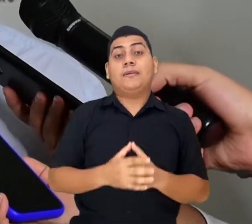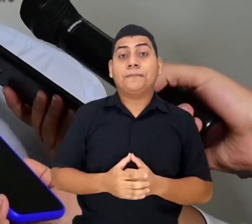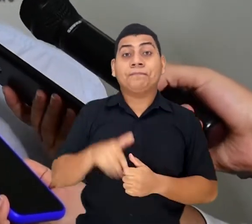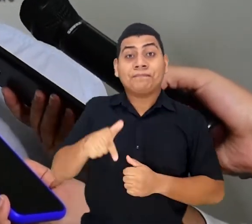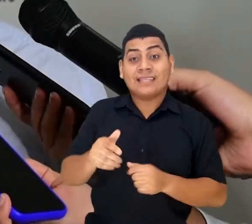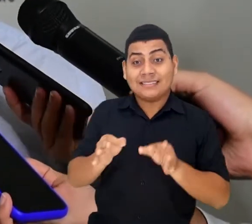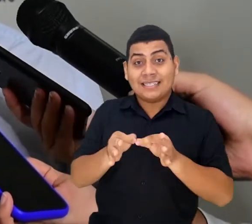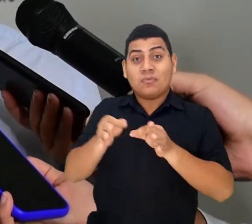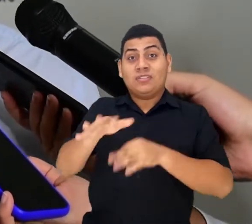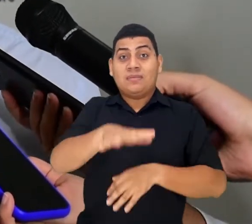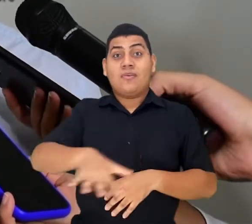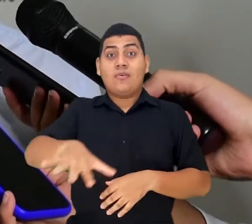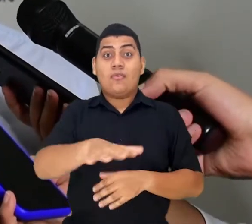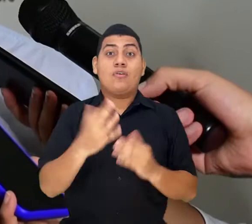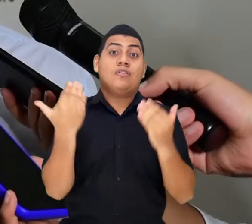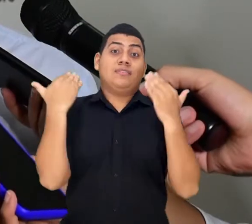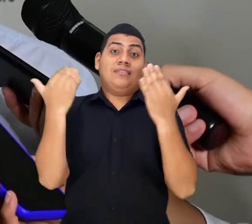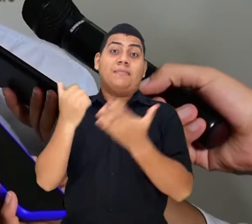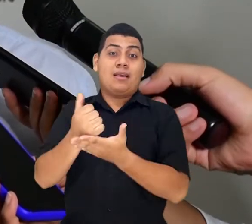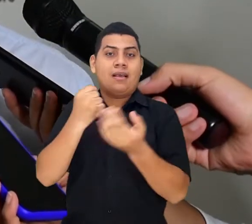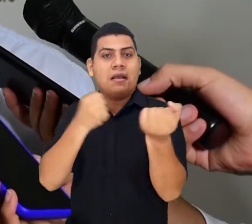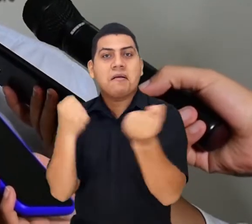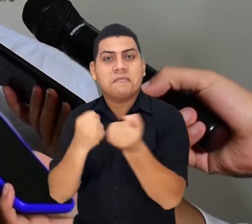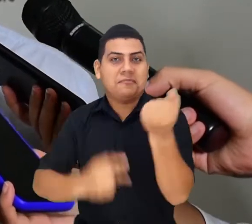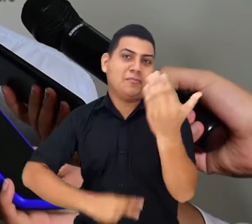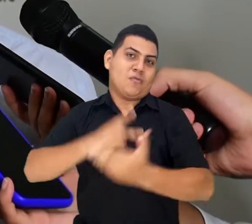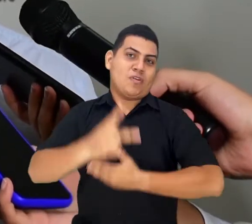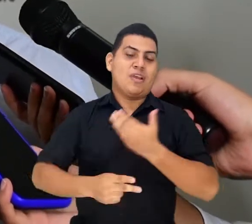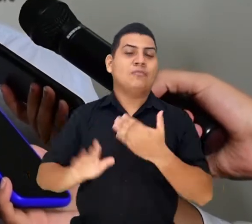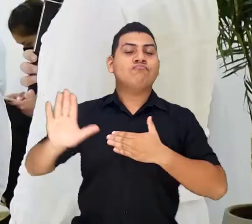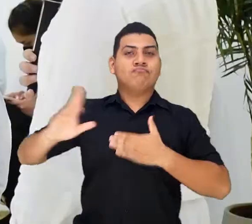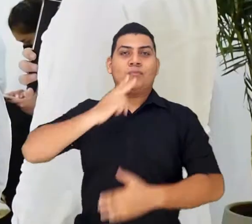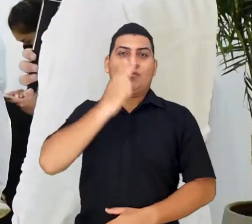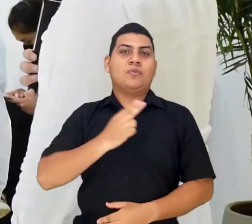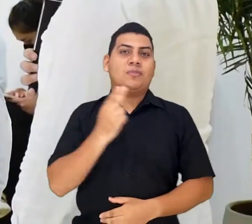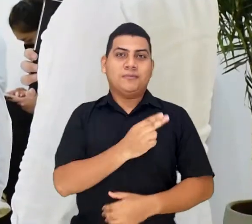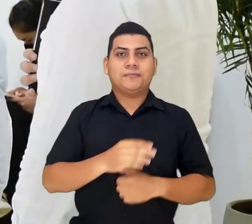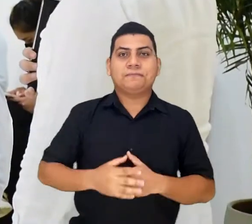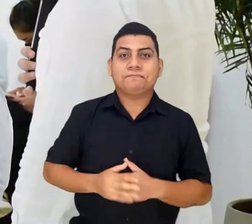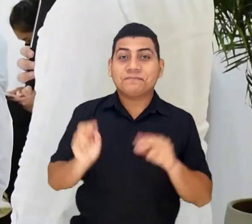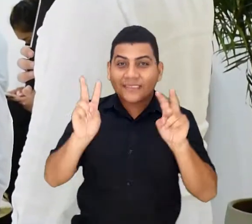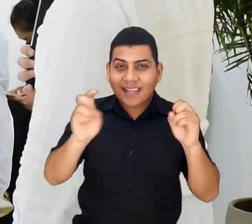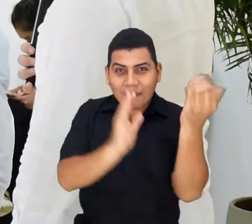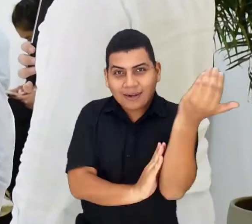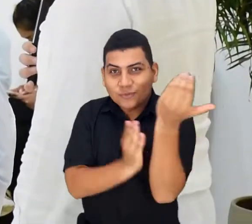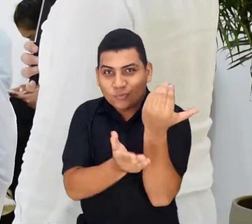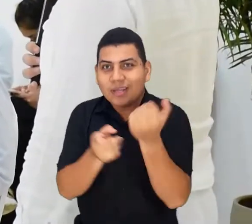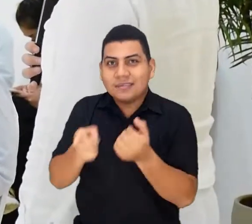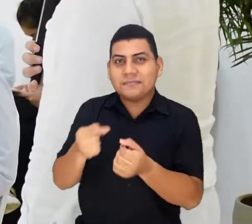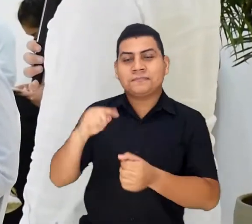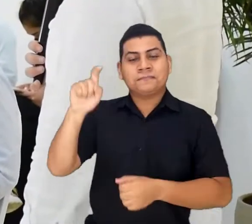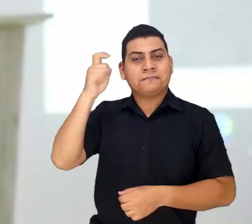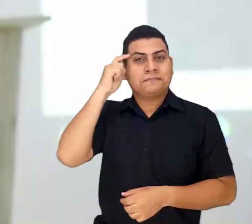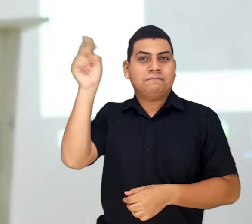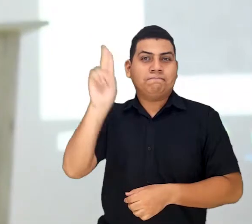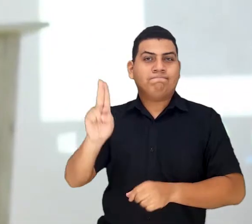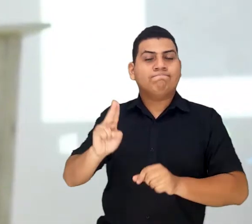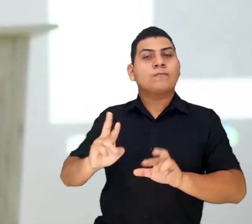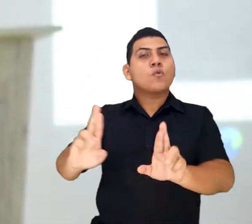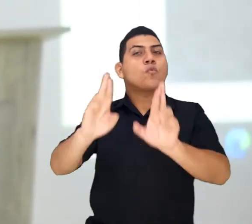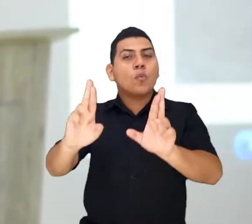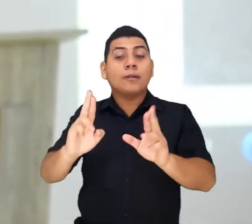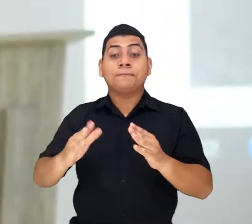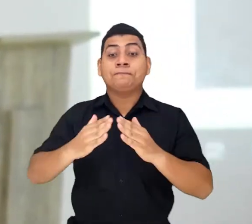Por eso nos hemos comprometido con el gobernador en apoyarlo en ese proyecto. Sobre el tema del tubérculo, el gobernador de